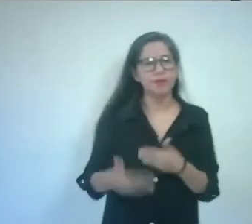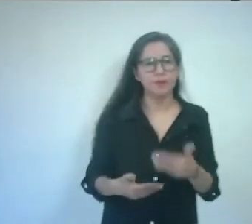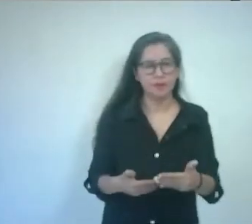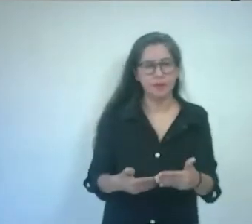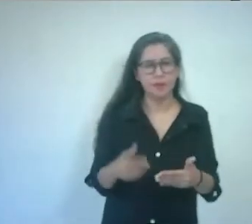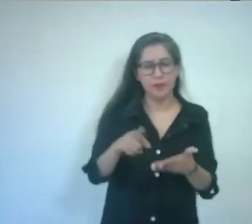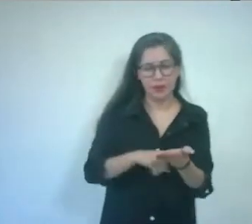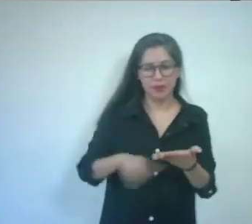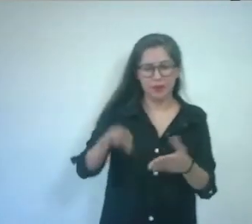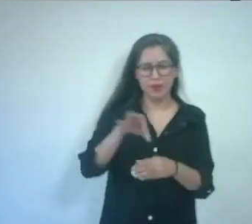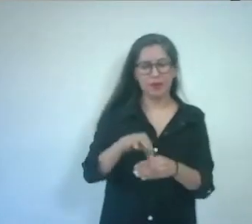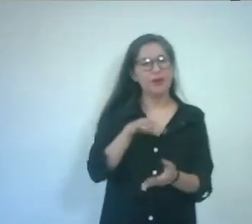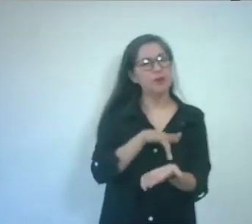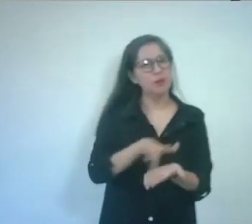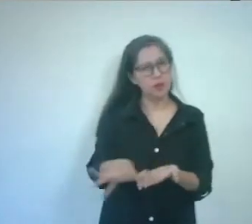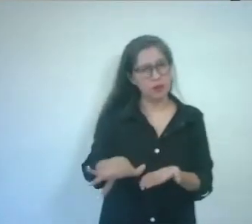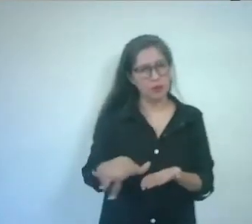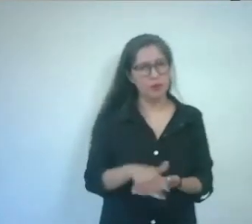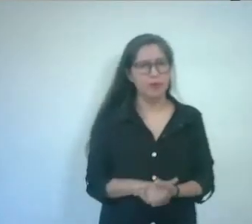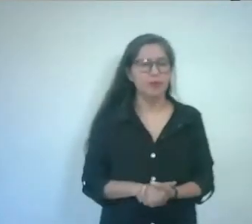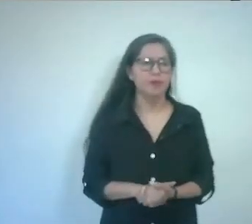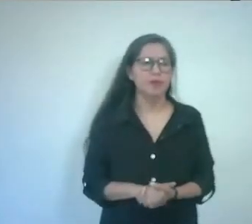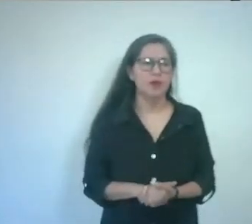han brindado apoyo